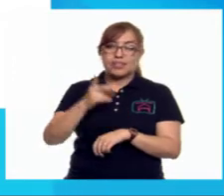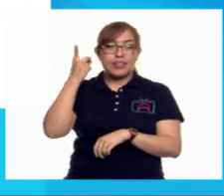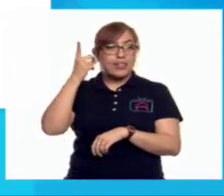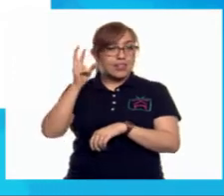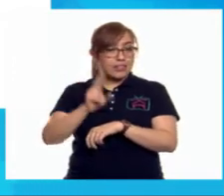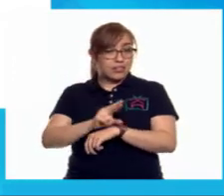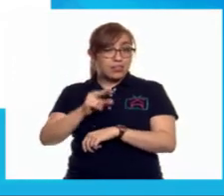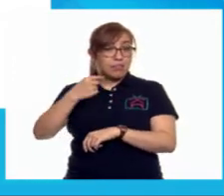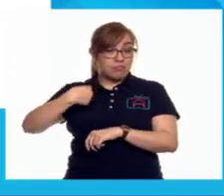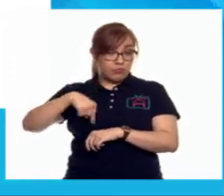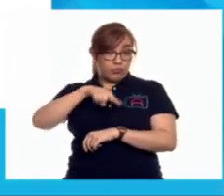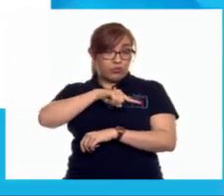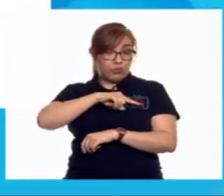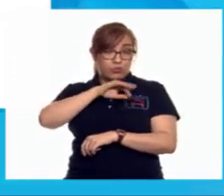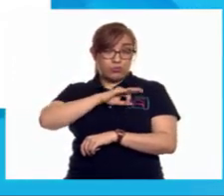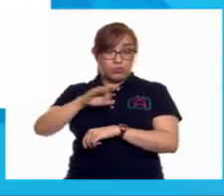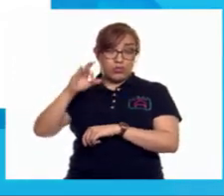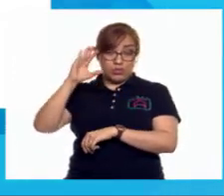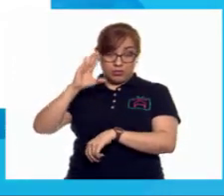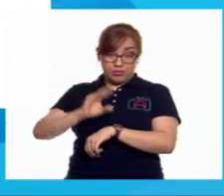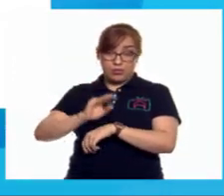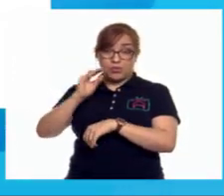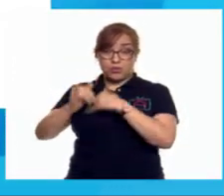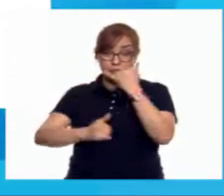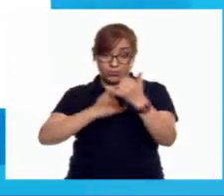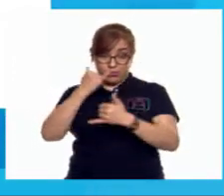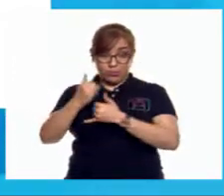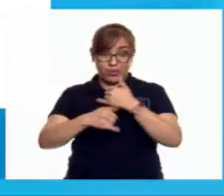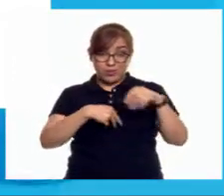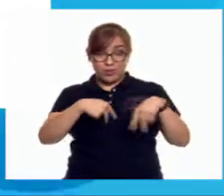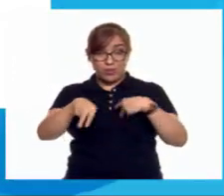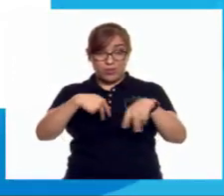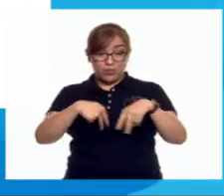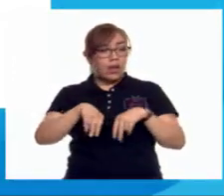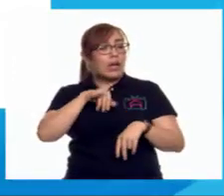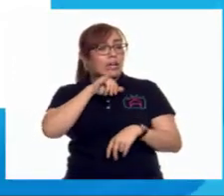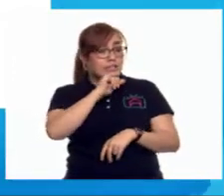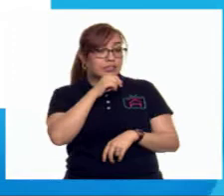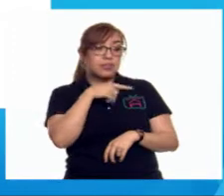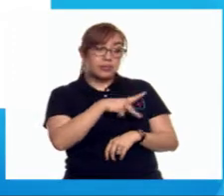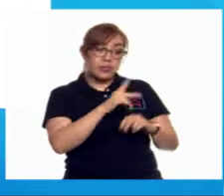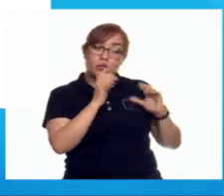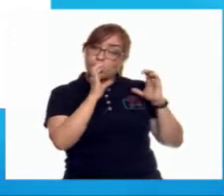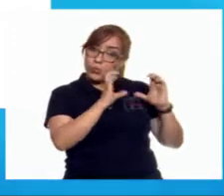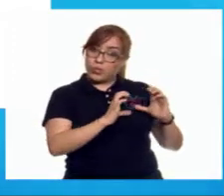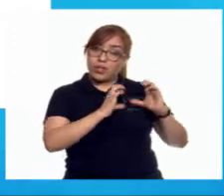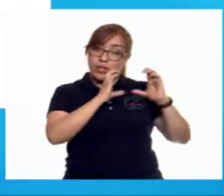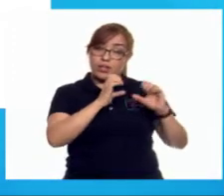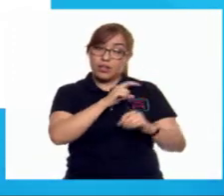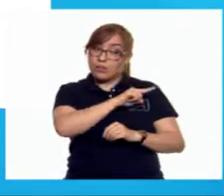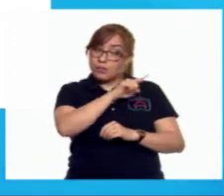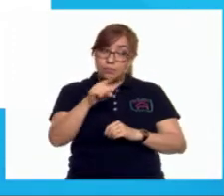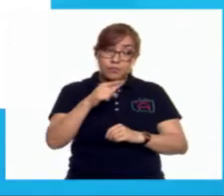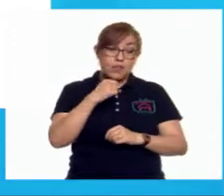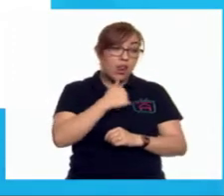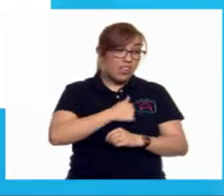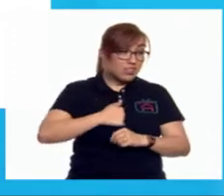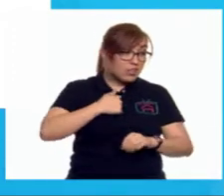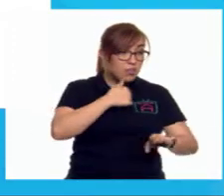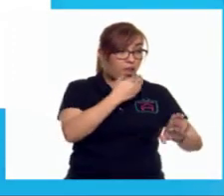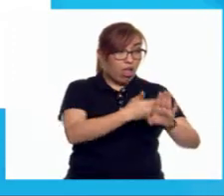permiso de jugar fútbol? Sí, pero tengan cuidado. No vayan a lastimar a